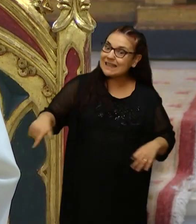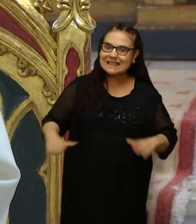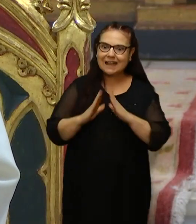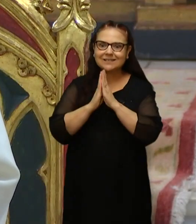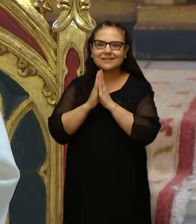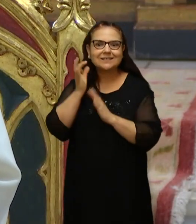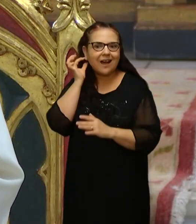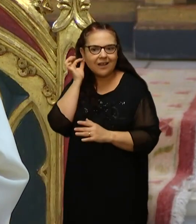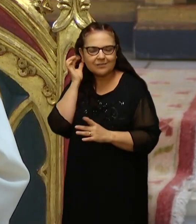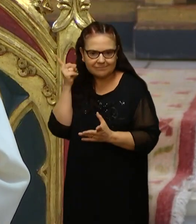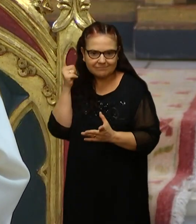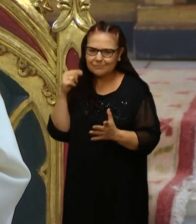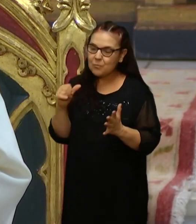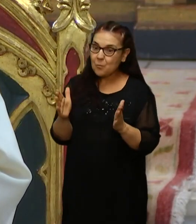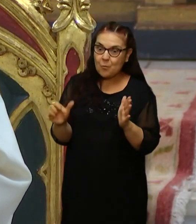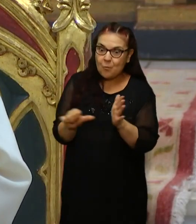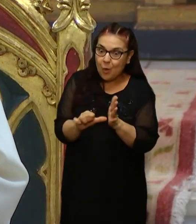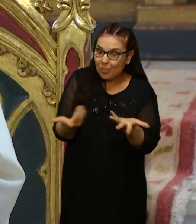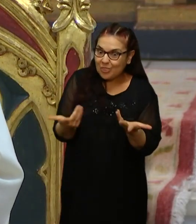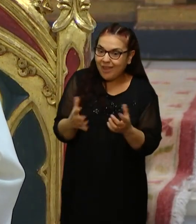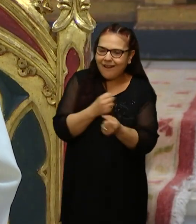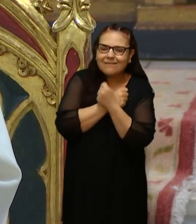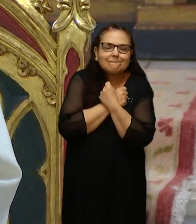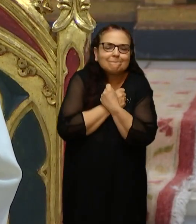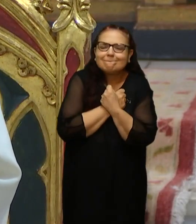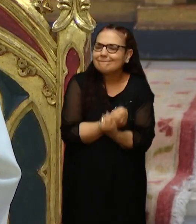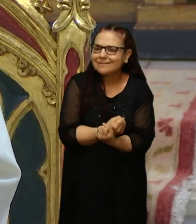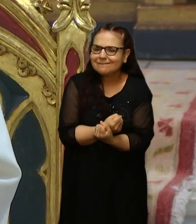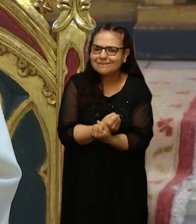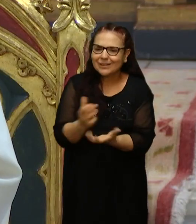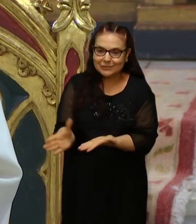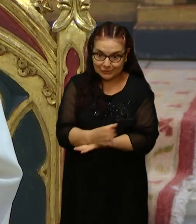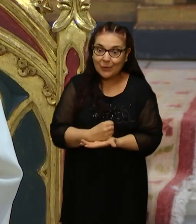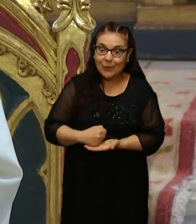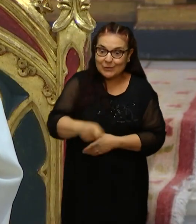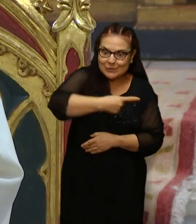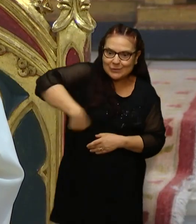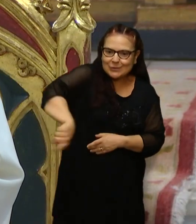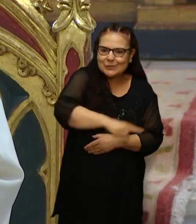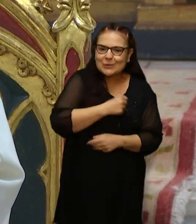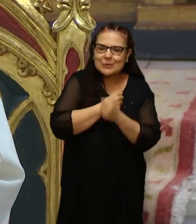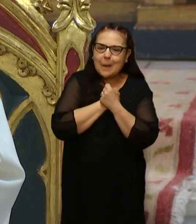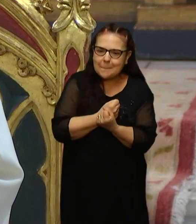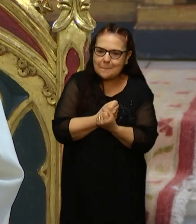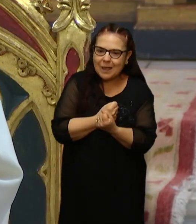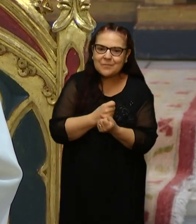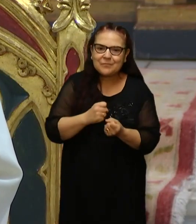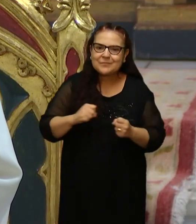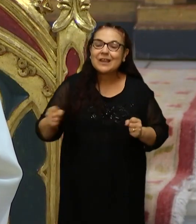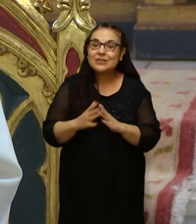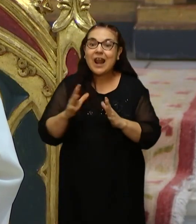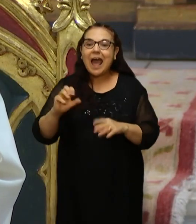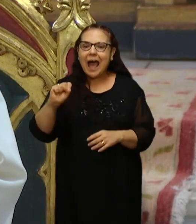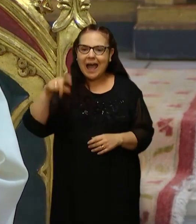santa cercana y muy querida por todos nosotros, que es Sor Ángela de la